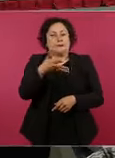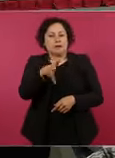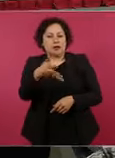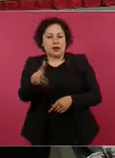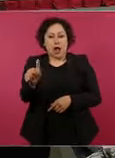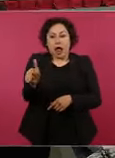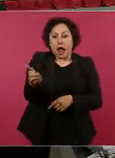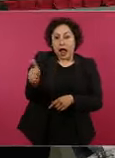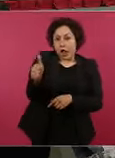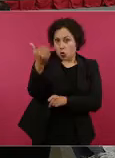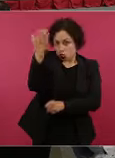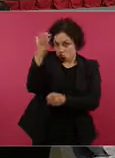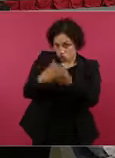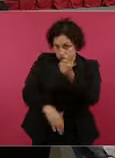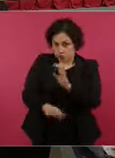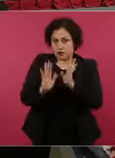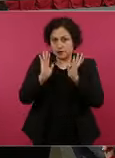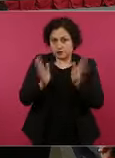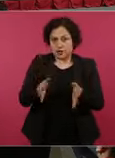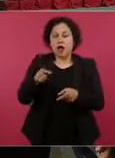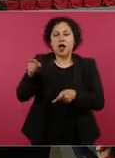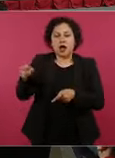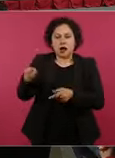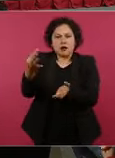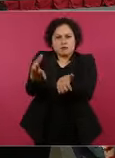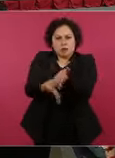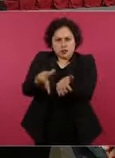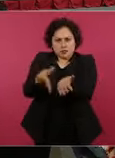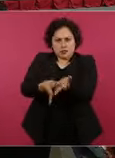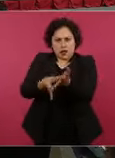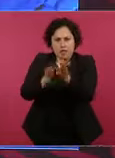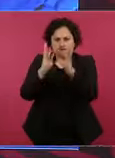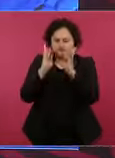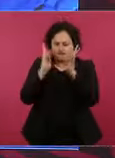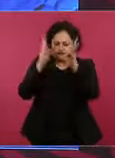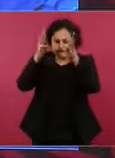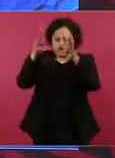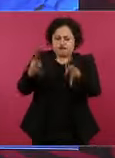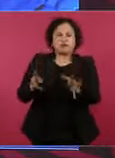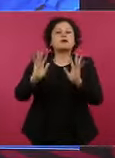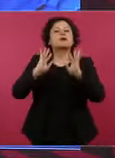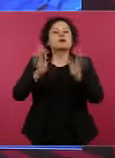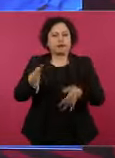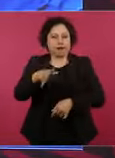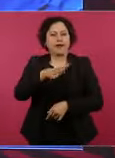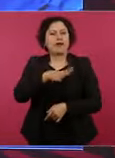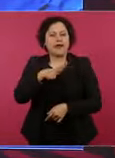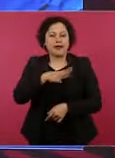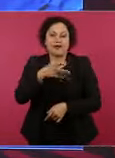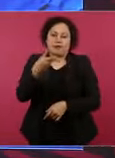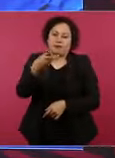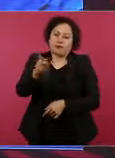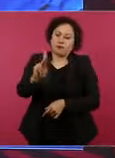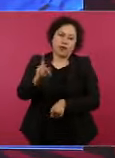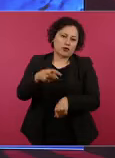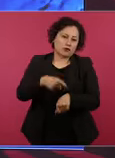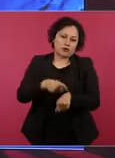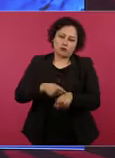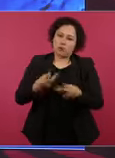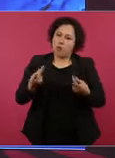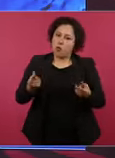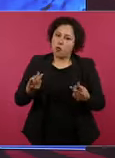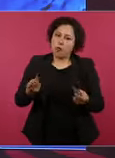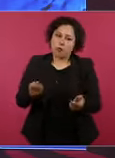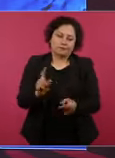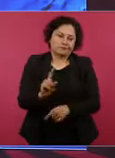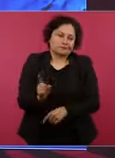Ya tenemos incluso ya la estructura metálica, pero nos va a llevar tiempo.